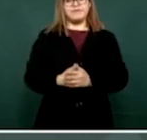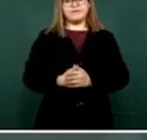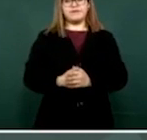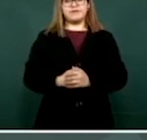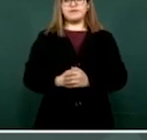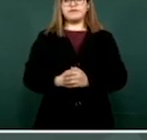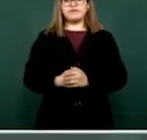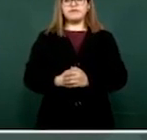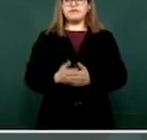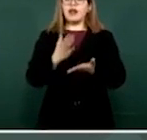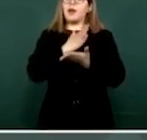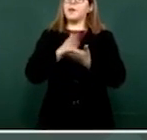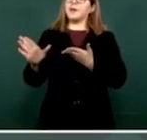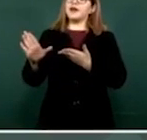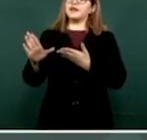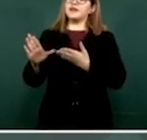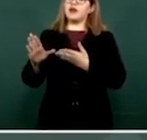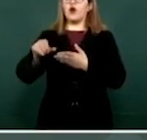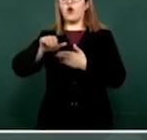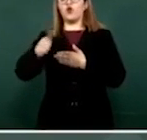y otra cosa son los periodistas,